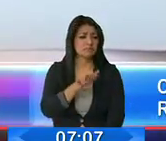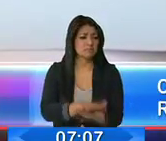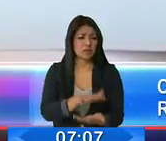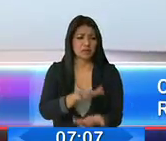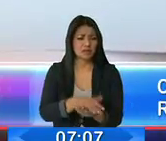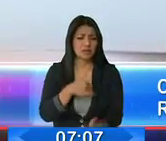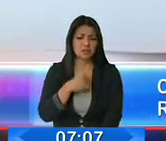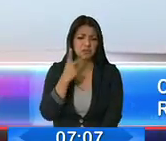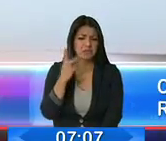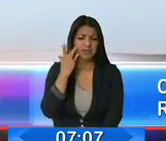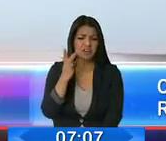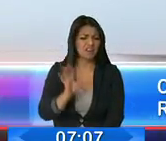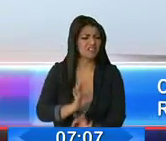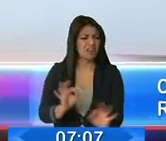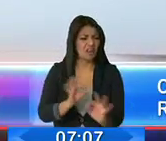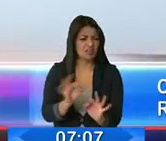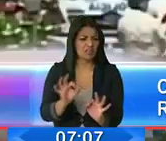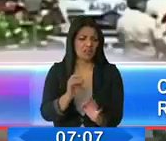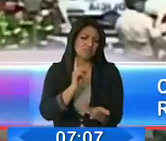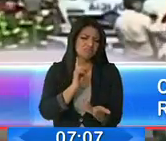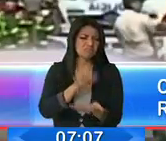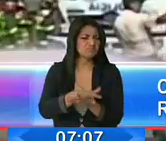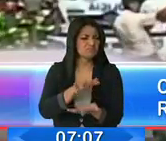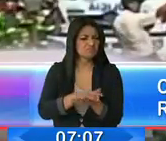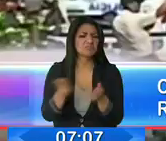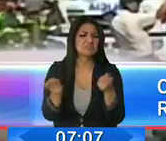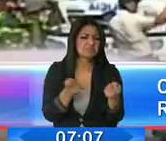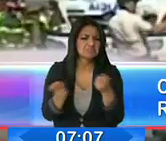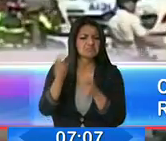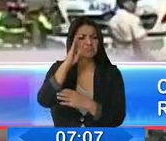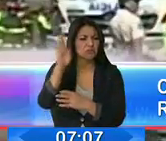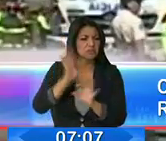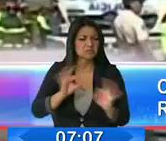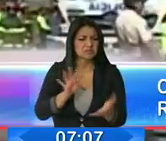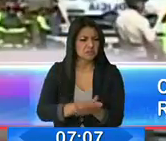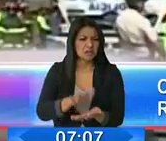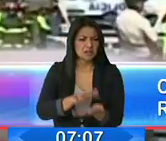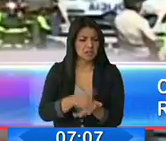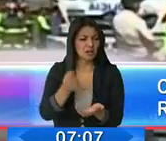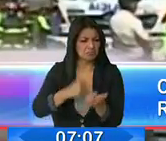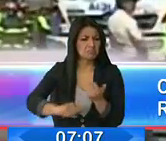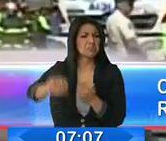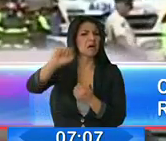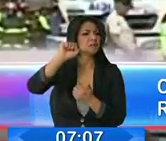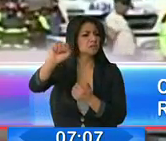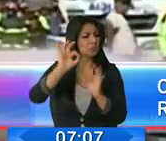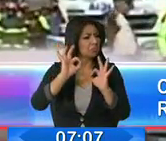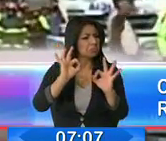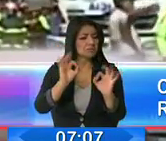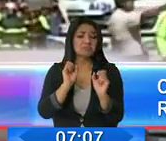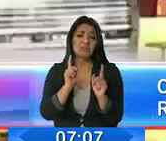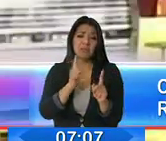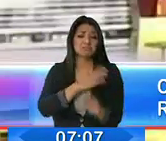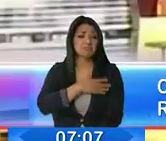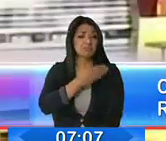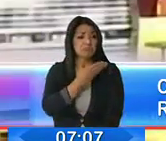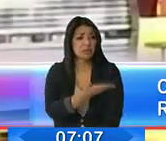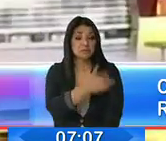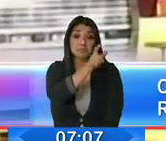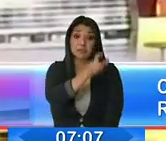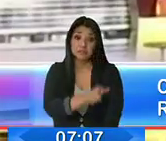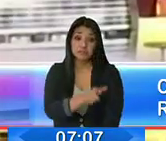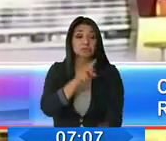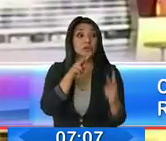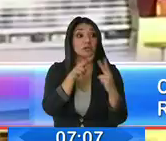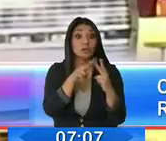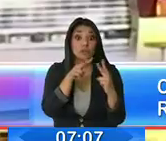nada raro, movimientos raros, que habían pasado controles policíacos y todo eso, entonces pues uno coge ya confianza de que una persona que uno